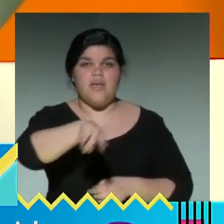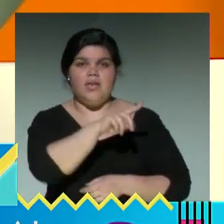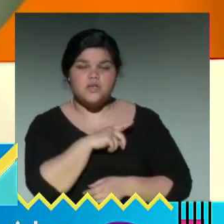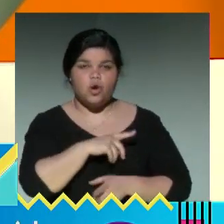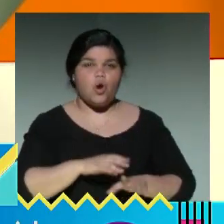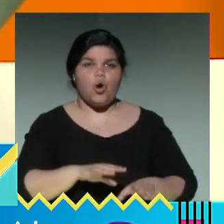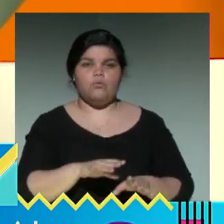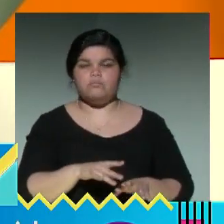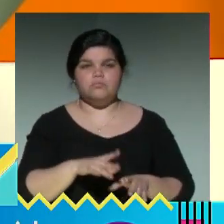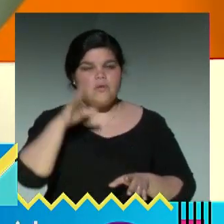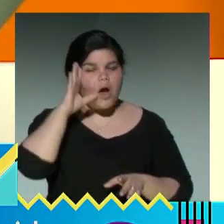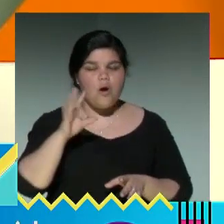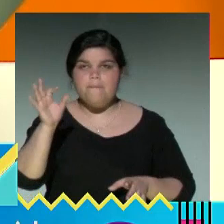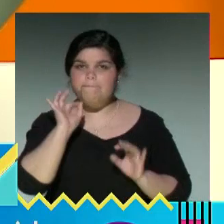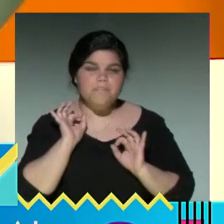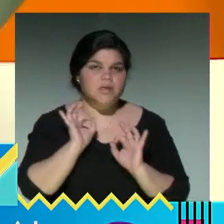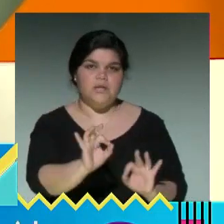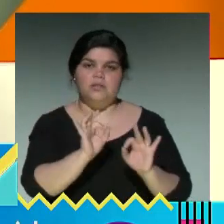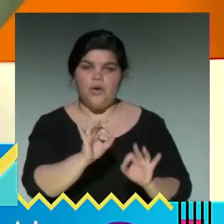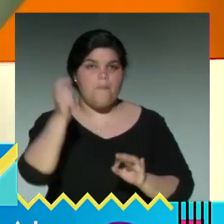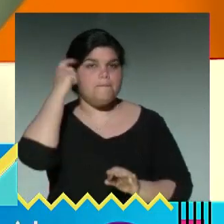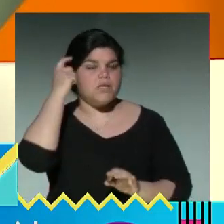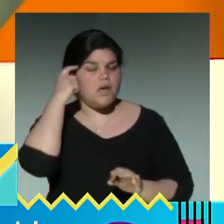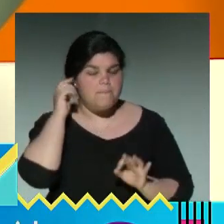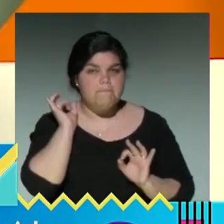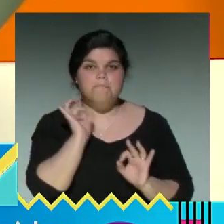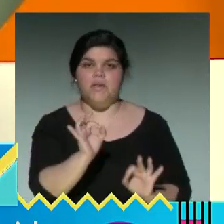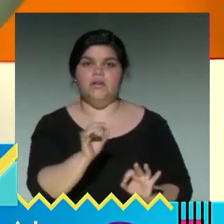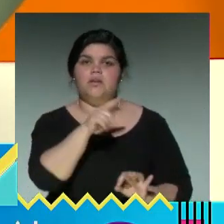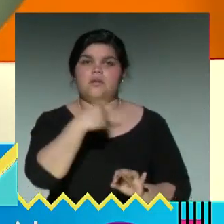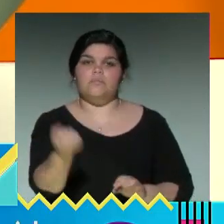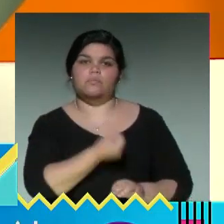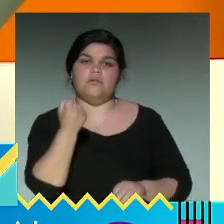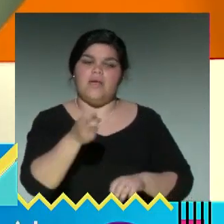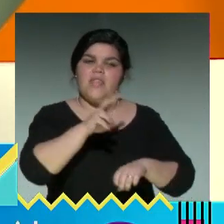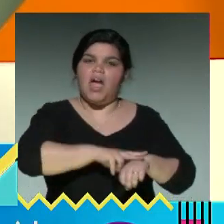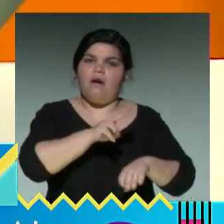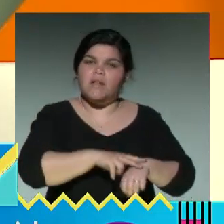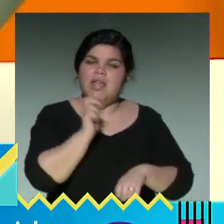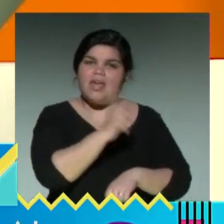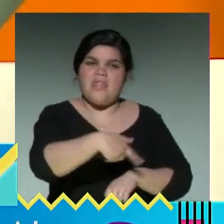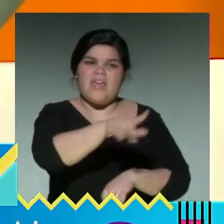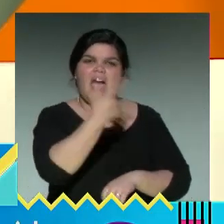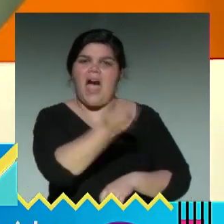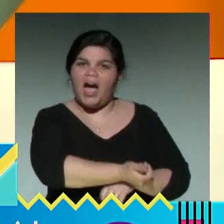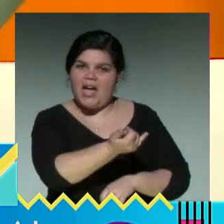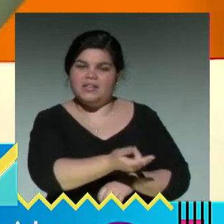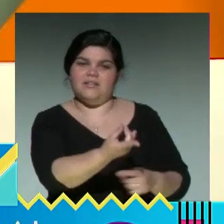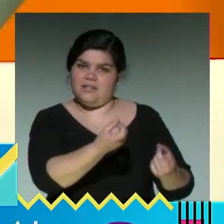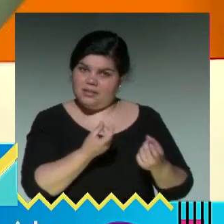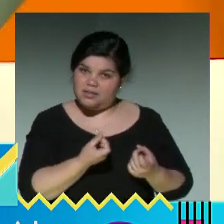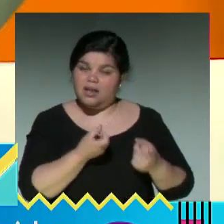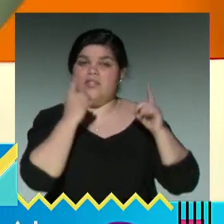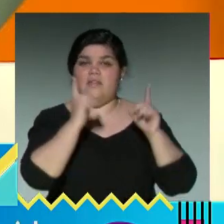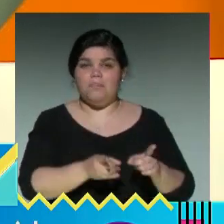integral, que nosotros, bueno, la propuesta es la formación basada en competencias y a la vez en conjunto con